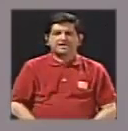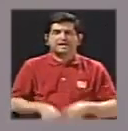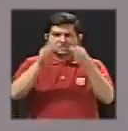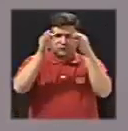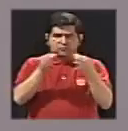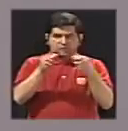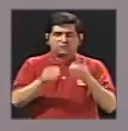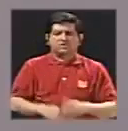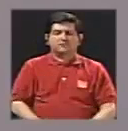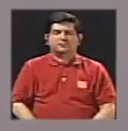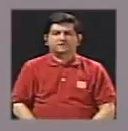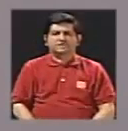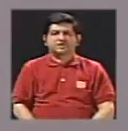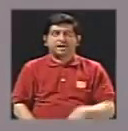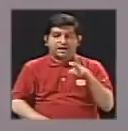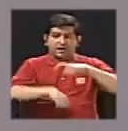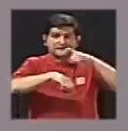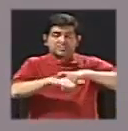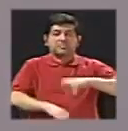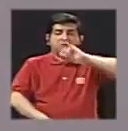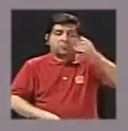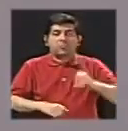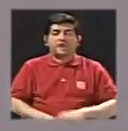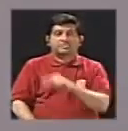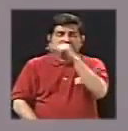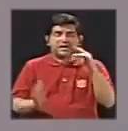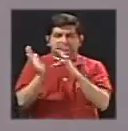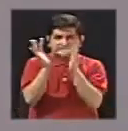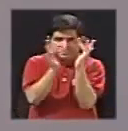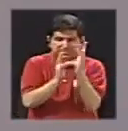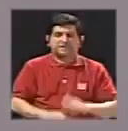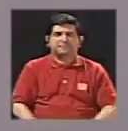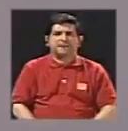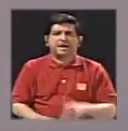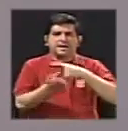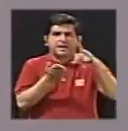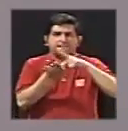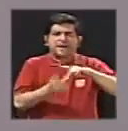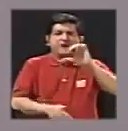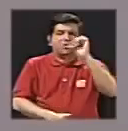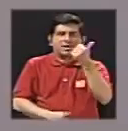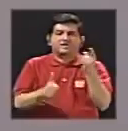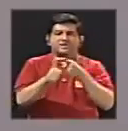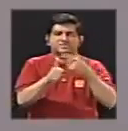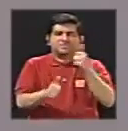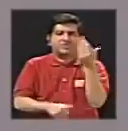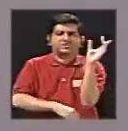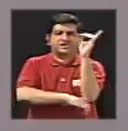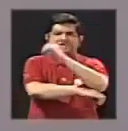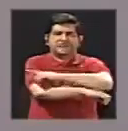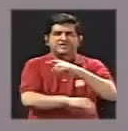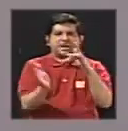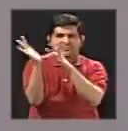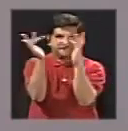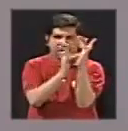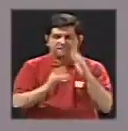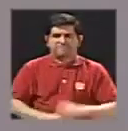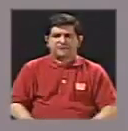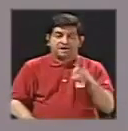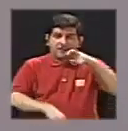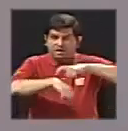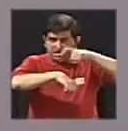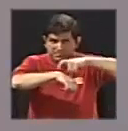de Semana Santa, en ese momento es que se hace el pago, el 10, se hace el pago de la primera quincena de abril. Y es en